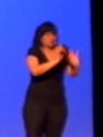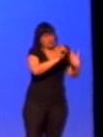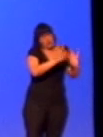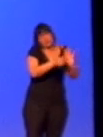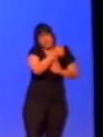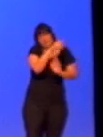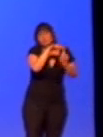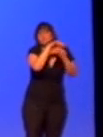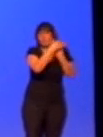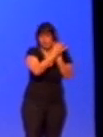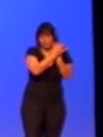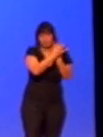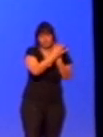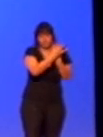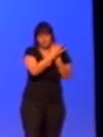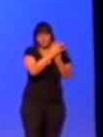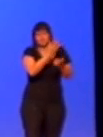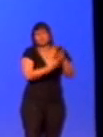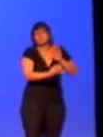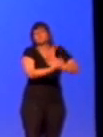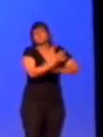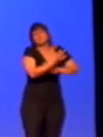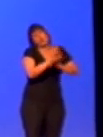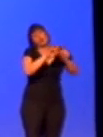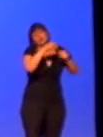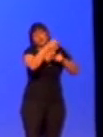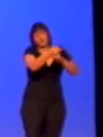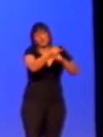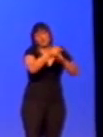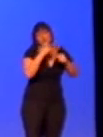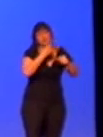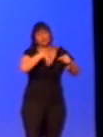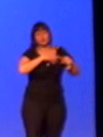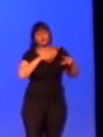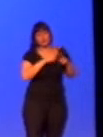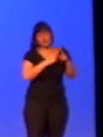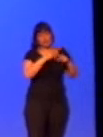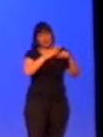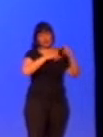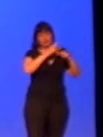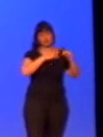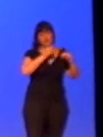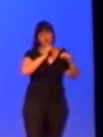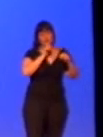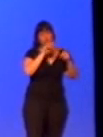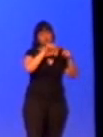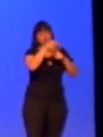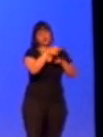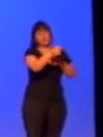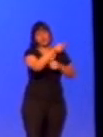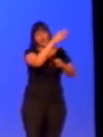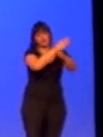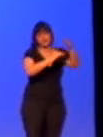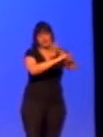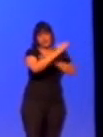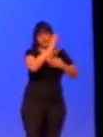producto de la manera en la que construimos la sociedad en la manera en que construimos las relaciones sociales